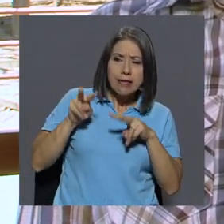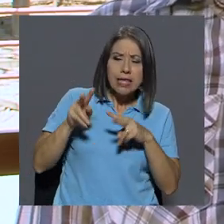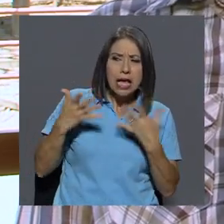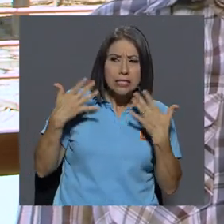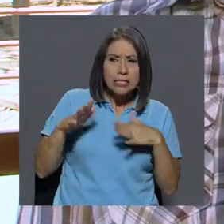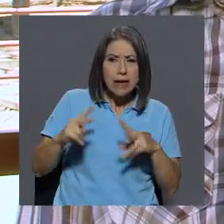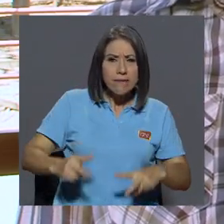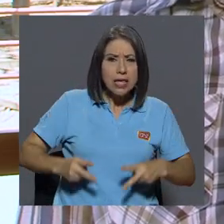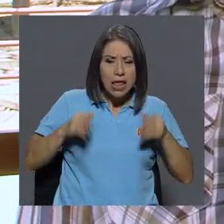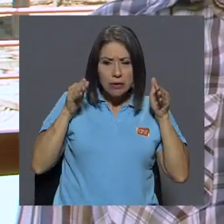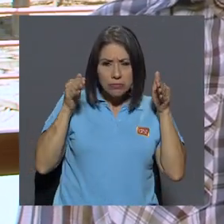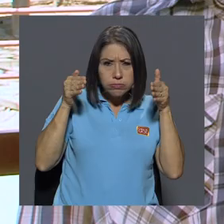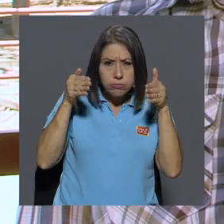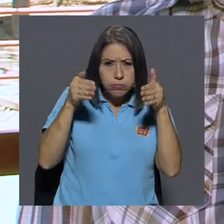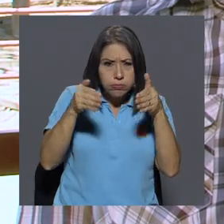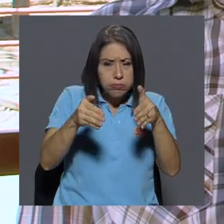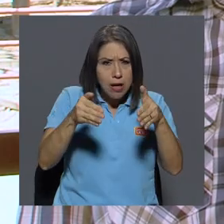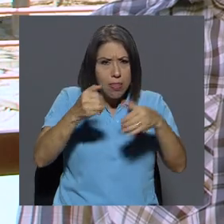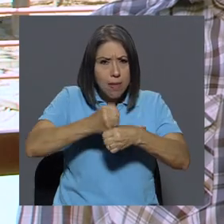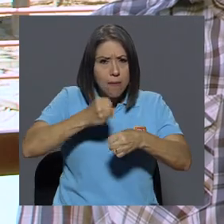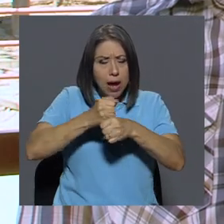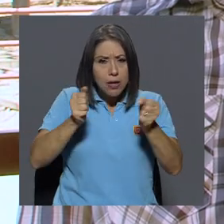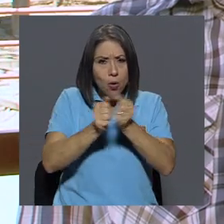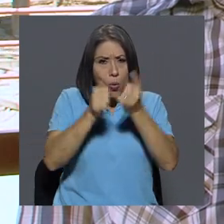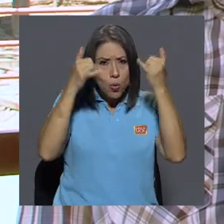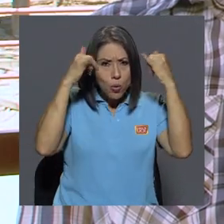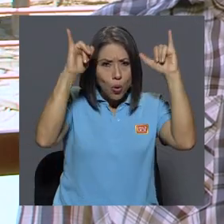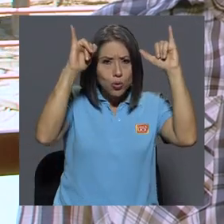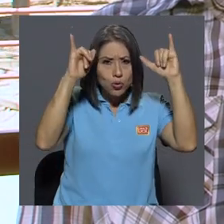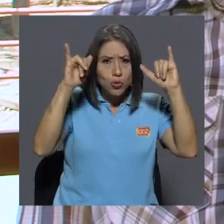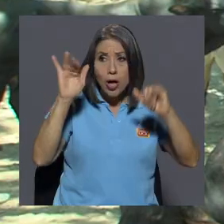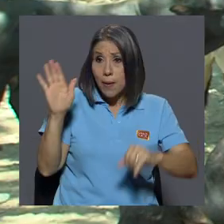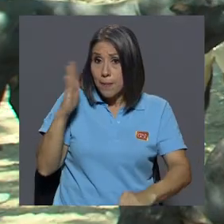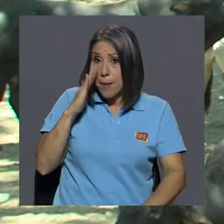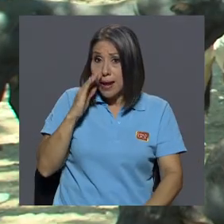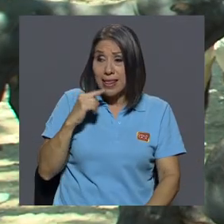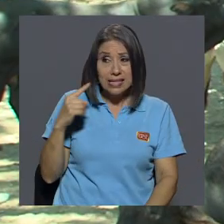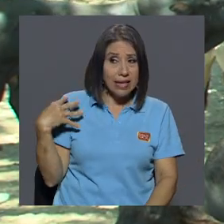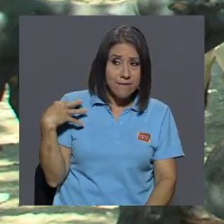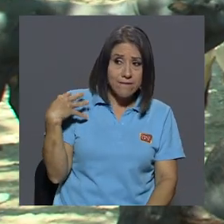toros, su mamá le dice, nos vamos para Palmares, si usted quiere se queda aquí.